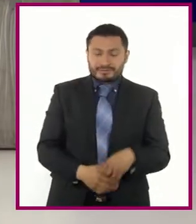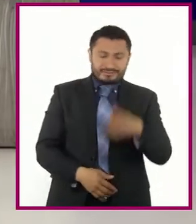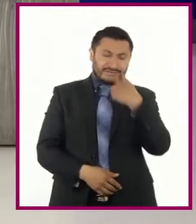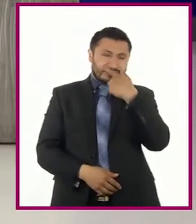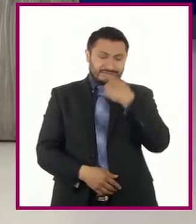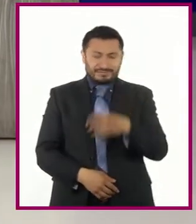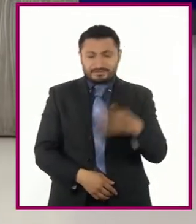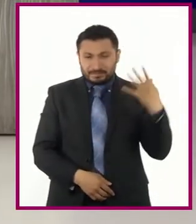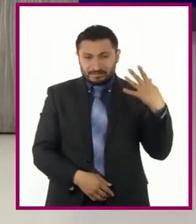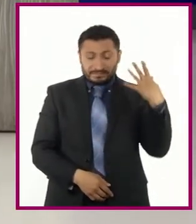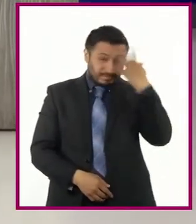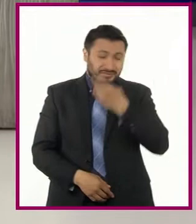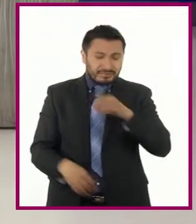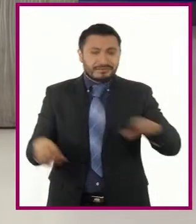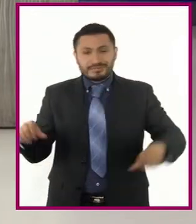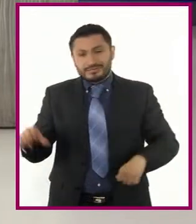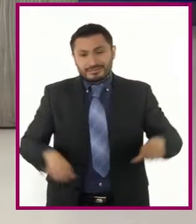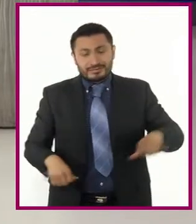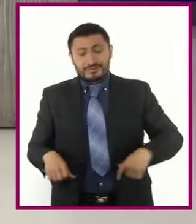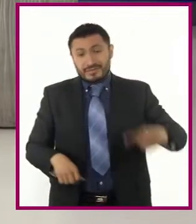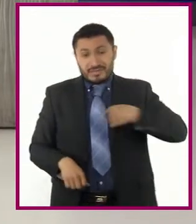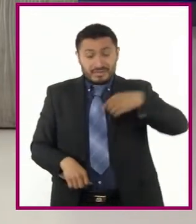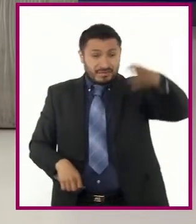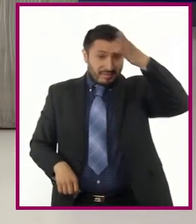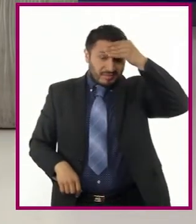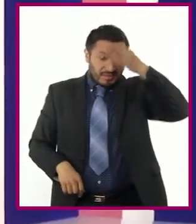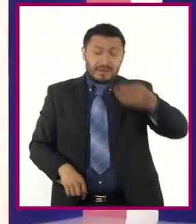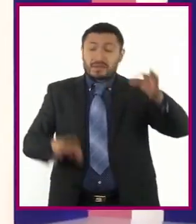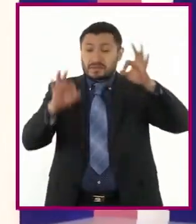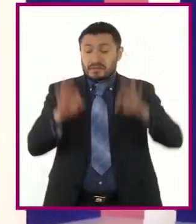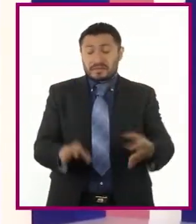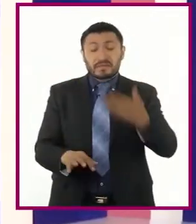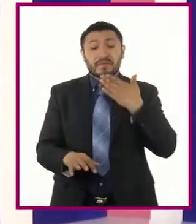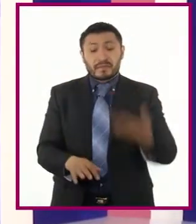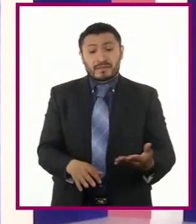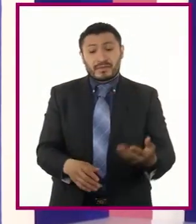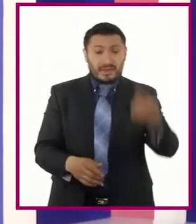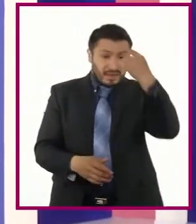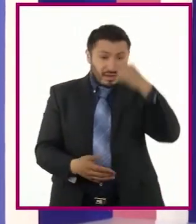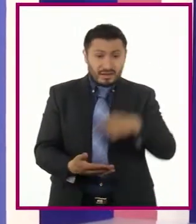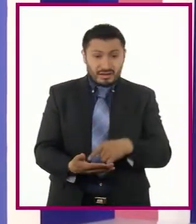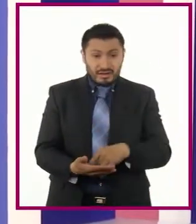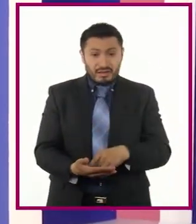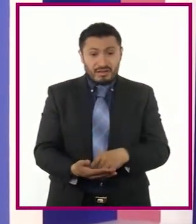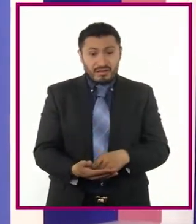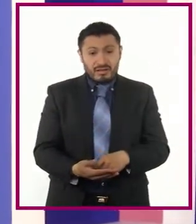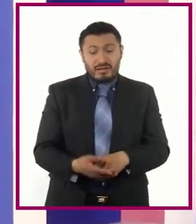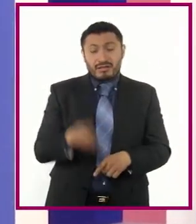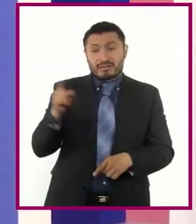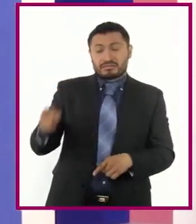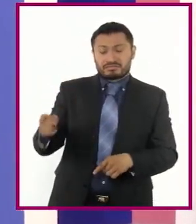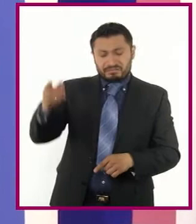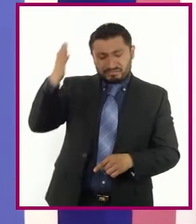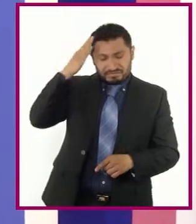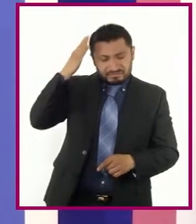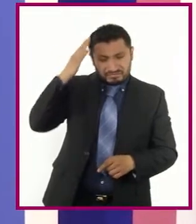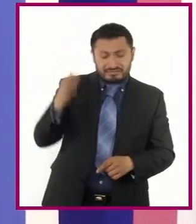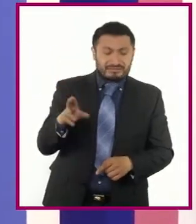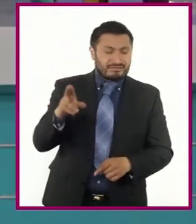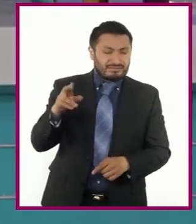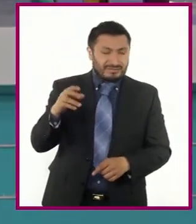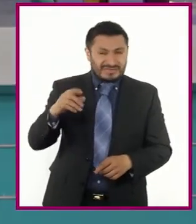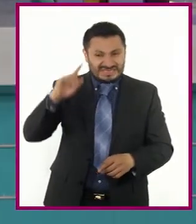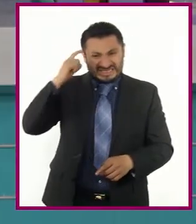Estuvo genial esta actividad y aprendí muy bien. Creo que don Radioactivo no estará